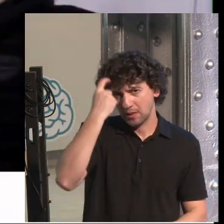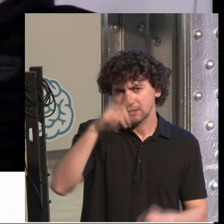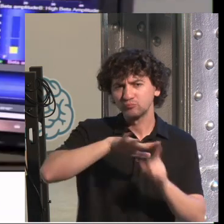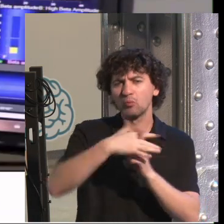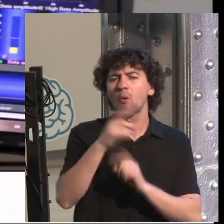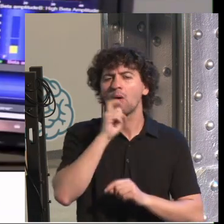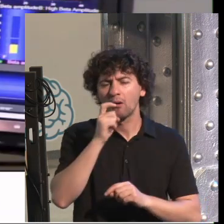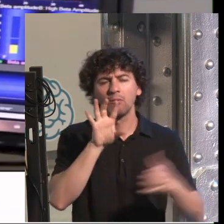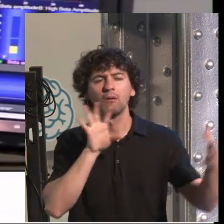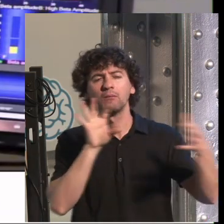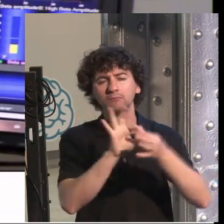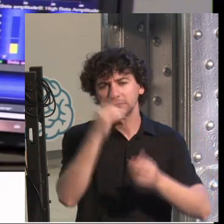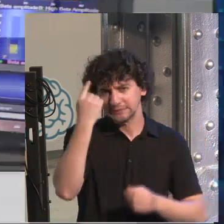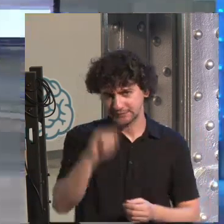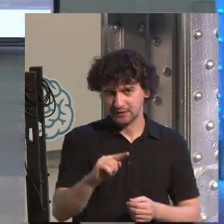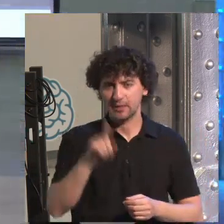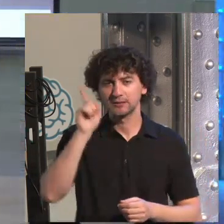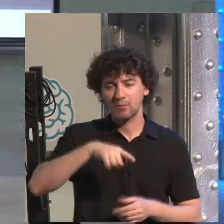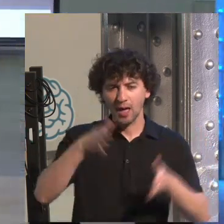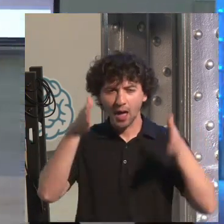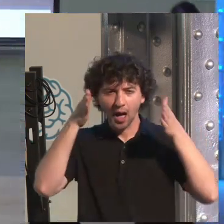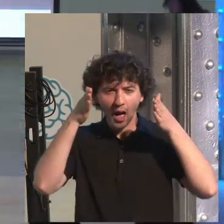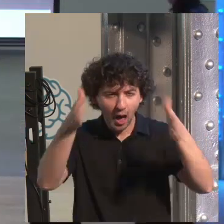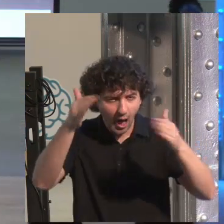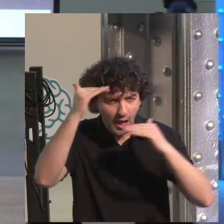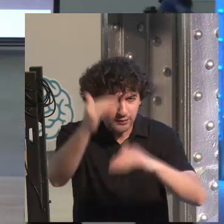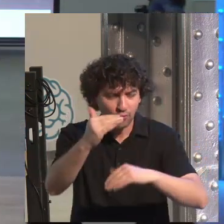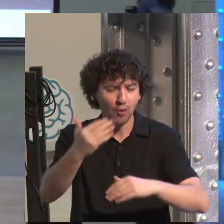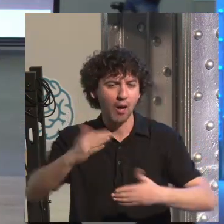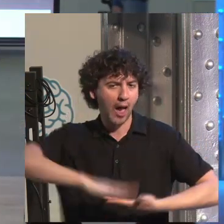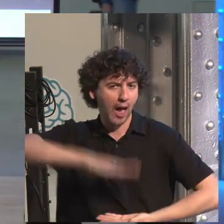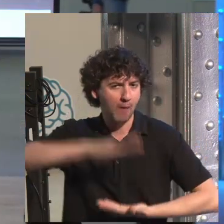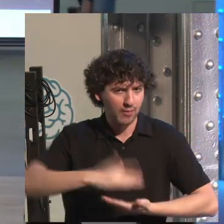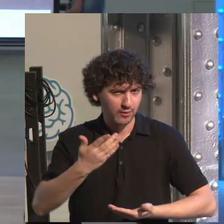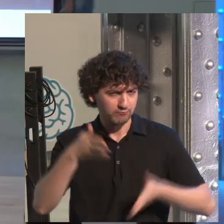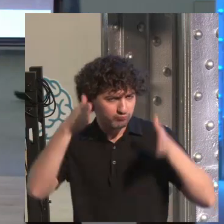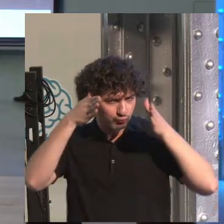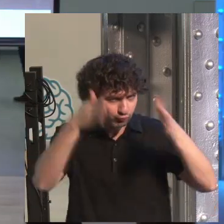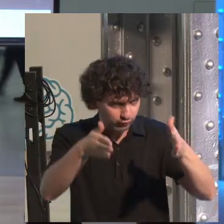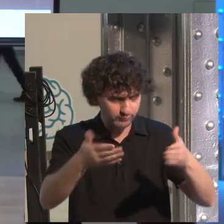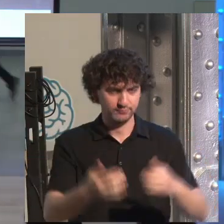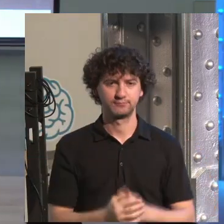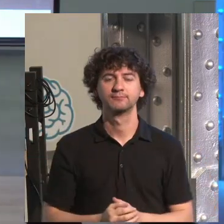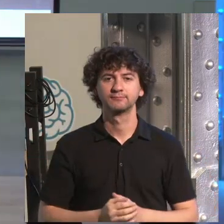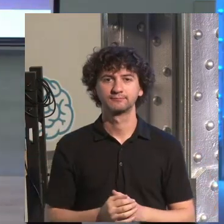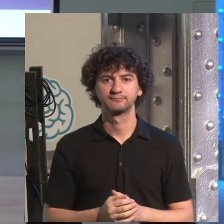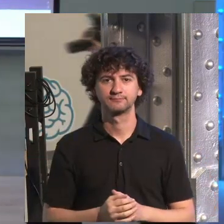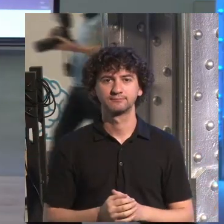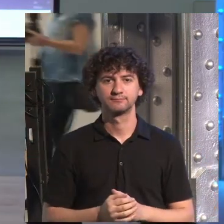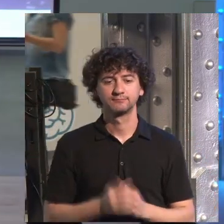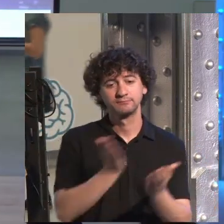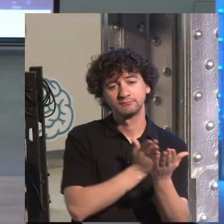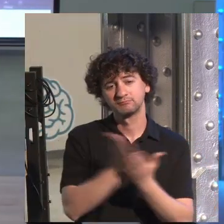caso de capacidad de atención y de enfocarse en algo. Y es una alternativa a